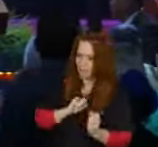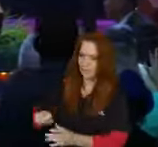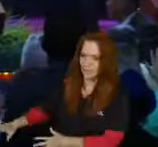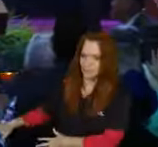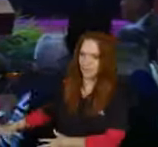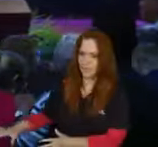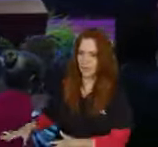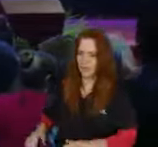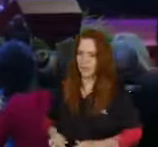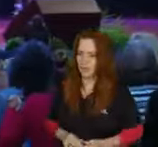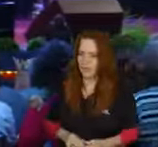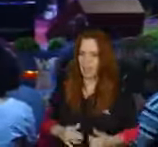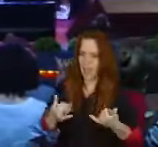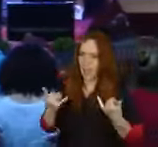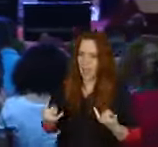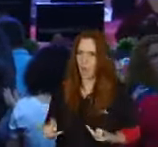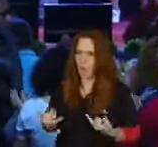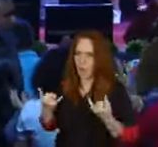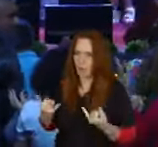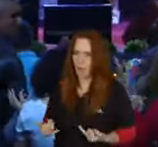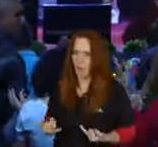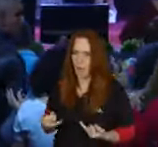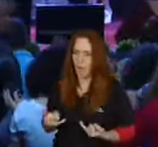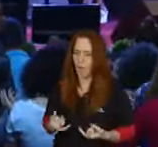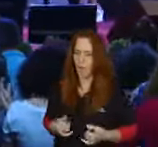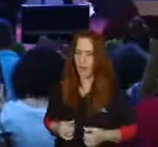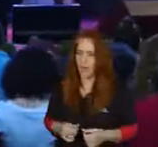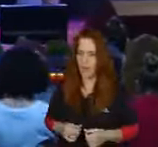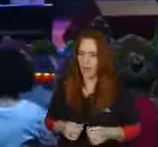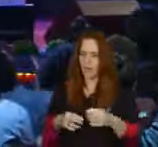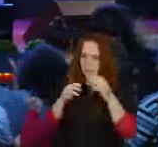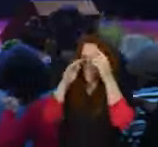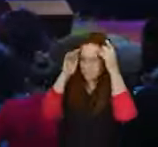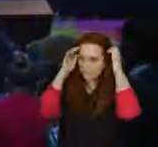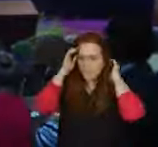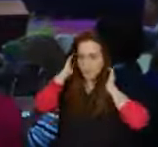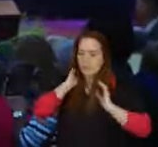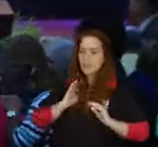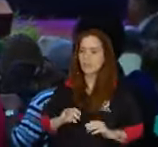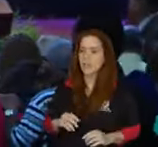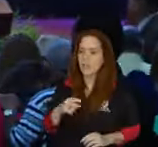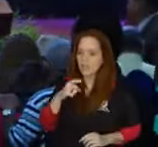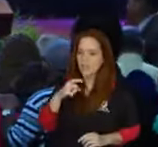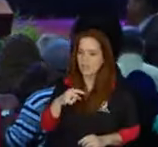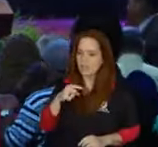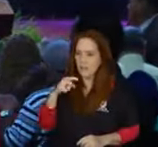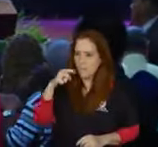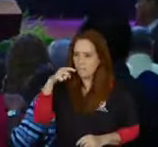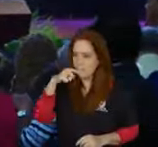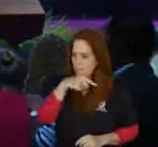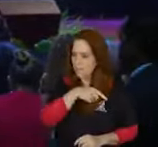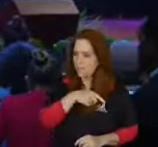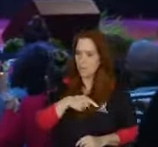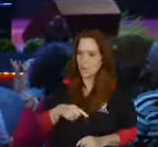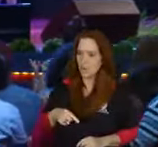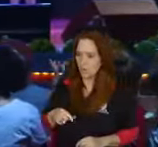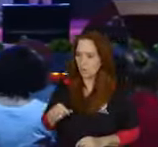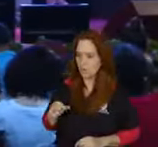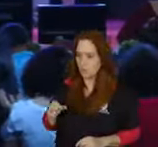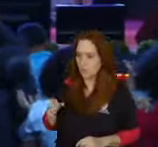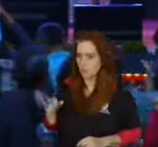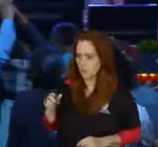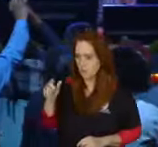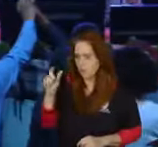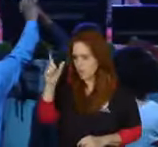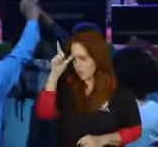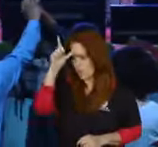vida. Ahora, ahora, el mentiroso, el padre de la mentira, está siendo descubierto, está siendo